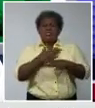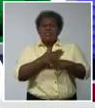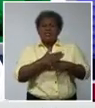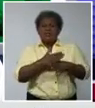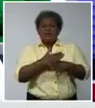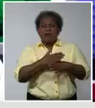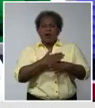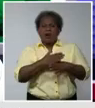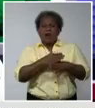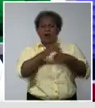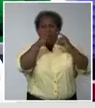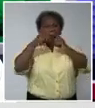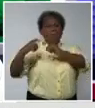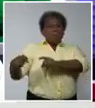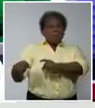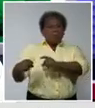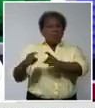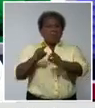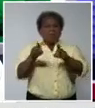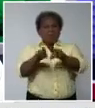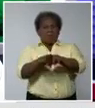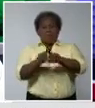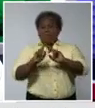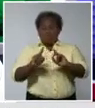restricción, sino que realmente